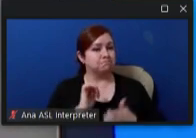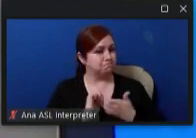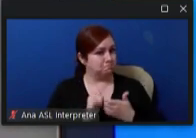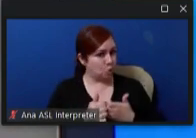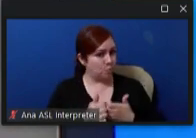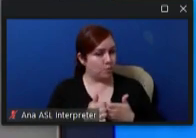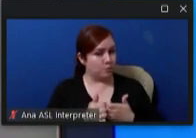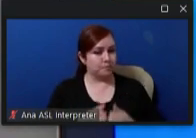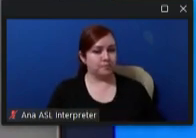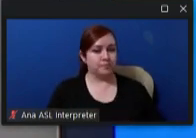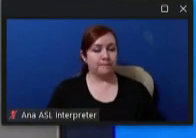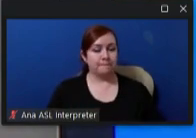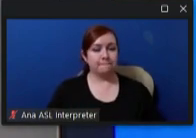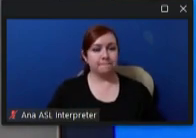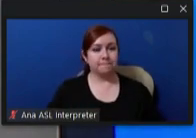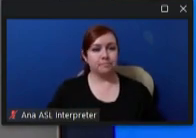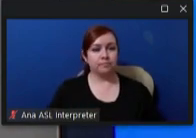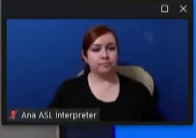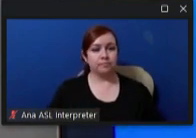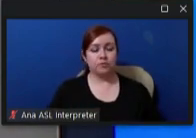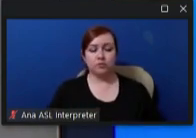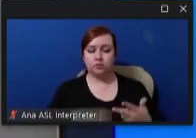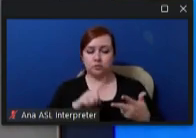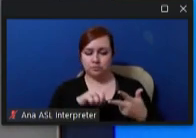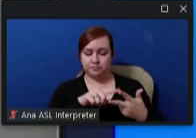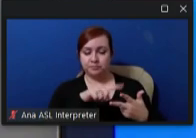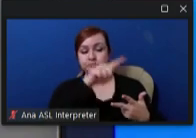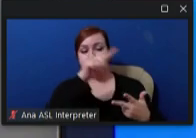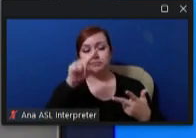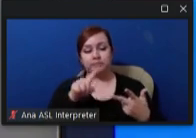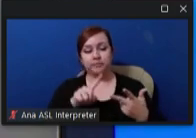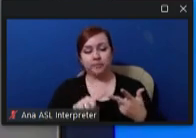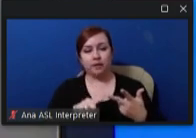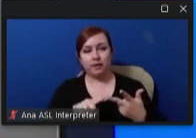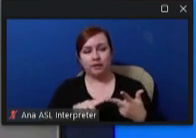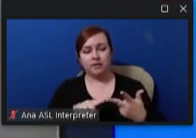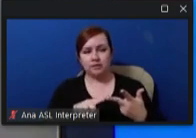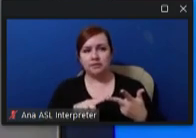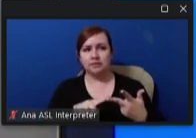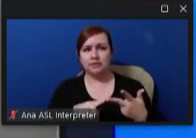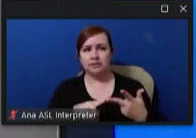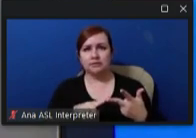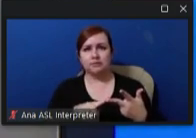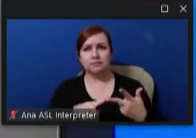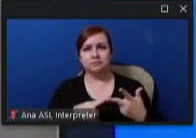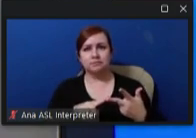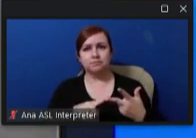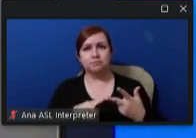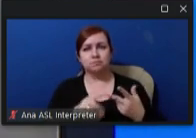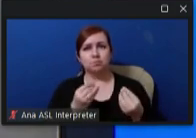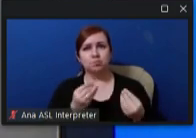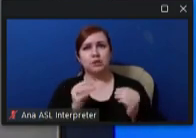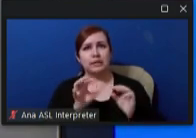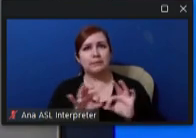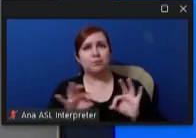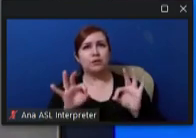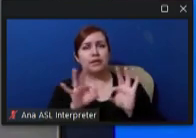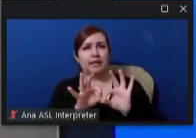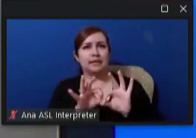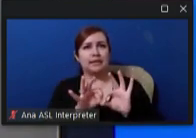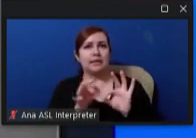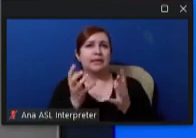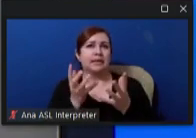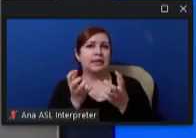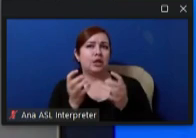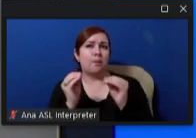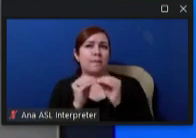Ese es el segundo tema. El tercer tema que me parece especialmente relevante, que me gustaría obtener un poco más de